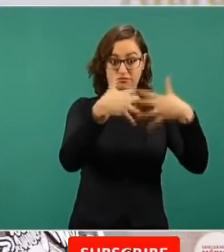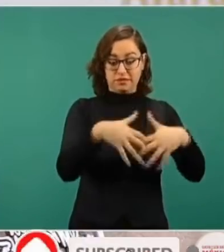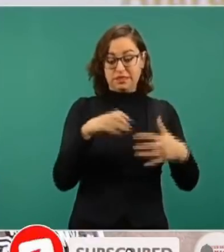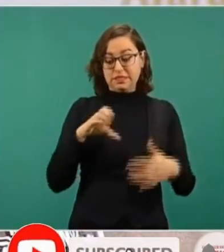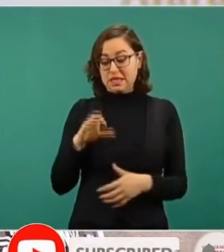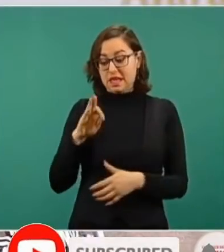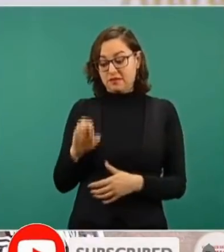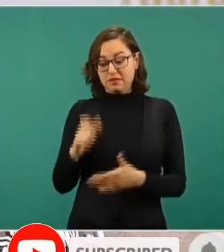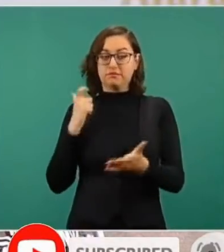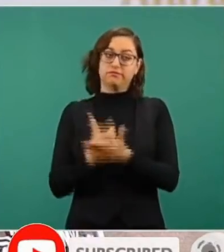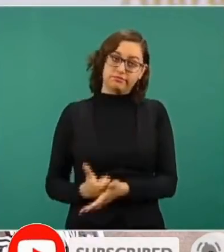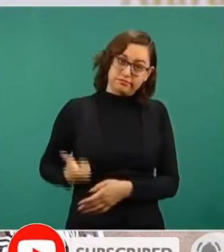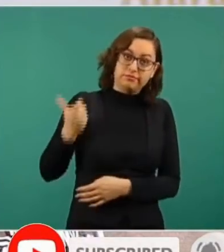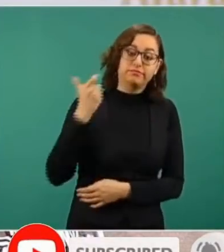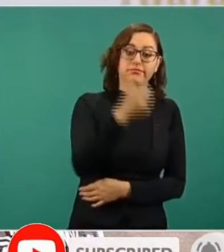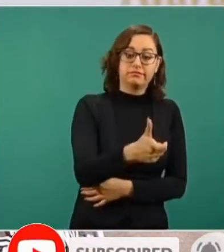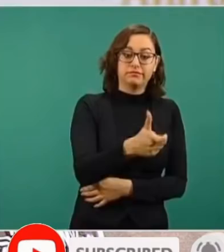CFE pierde